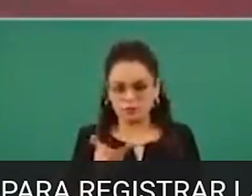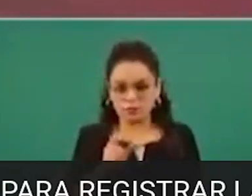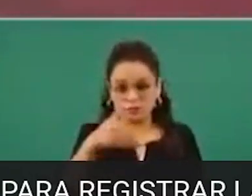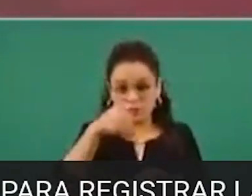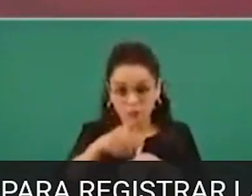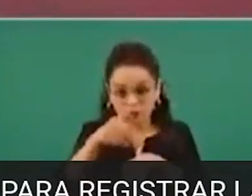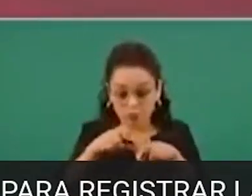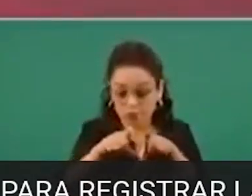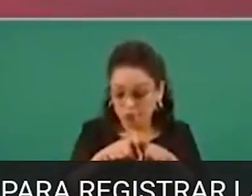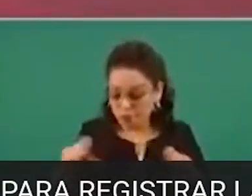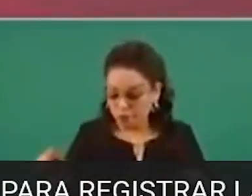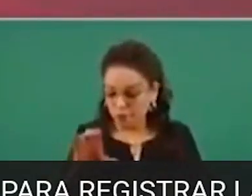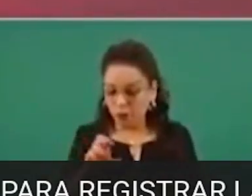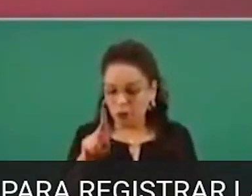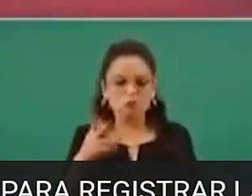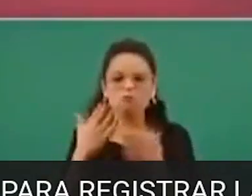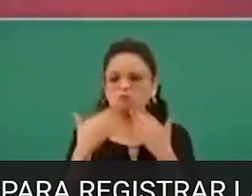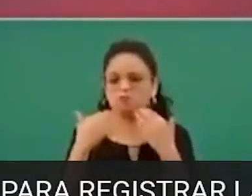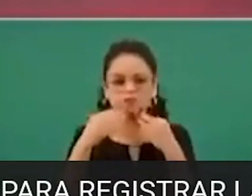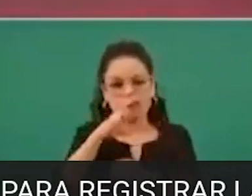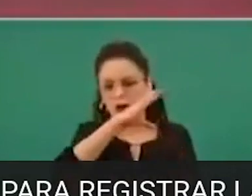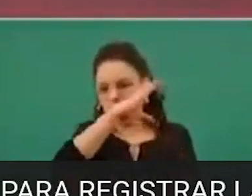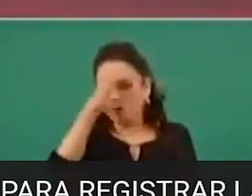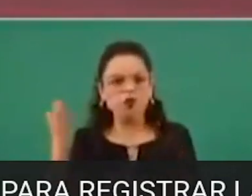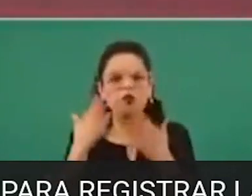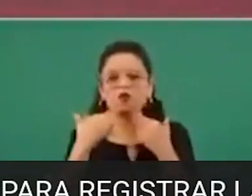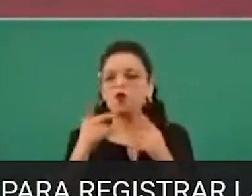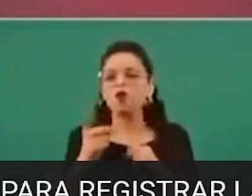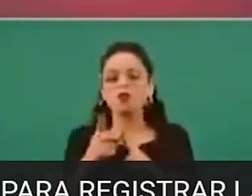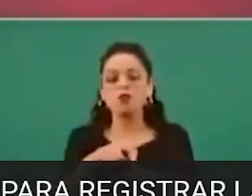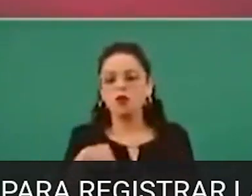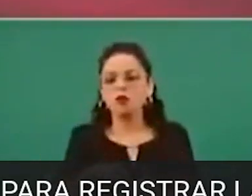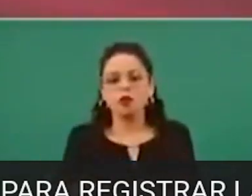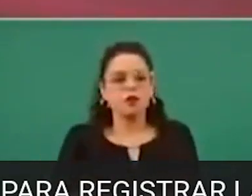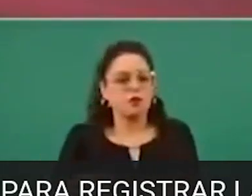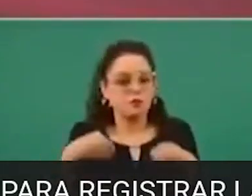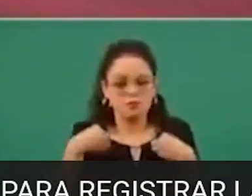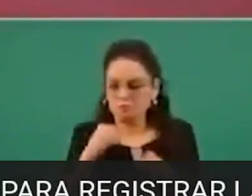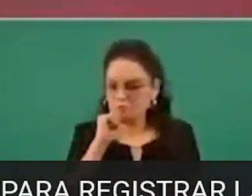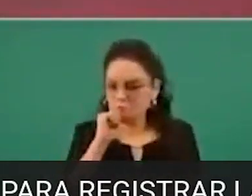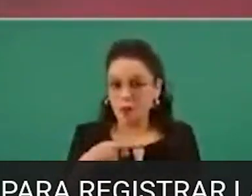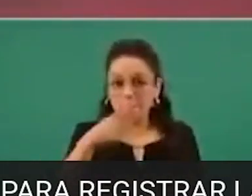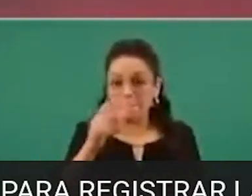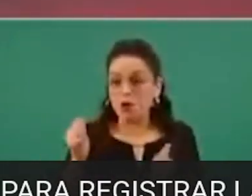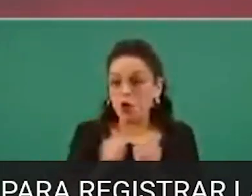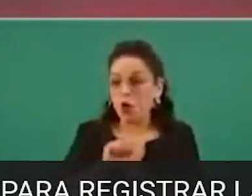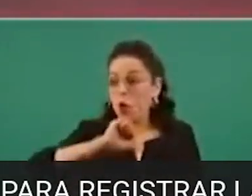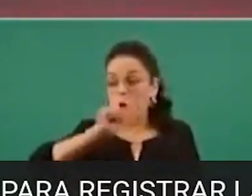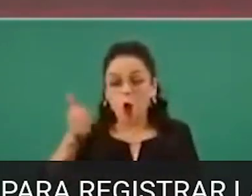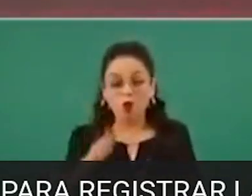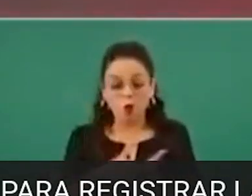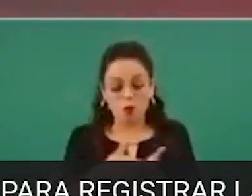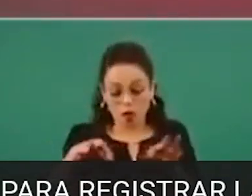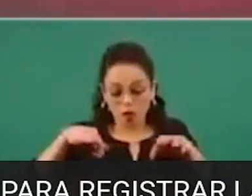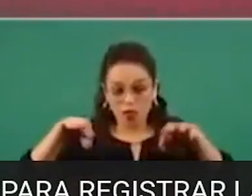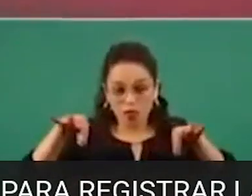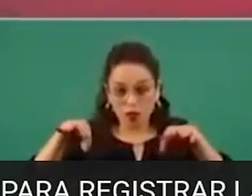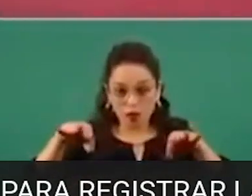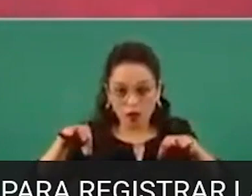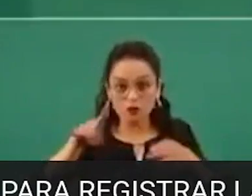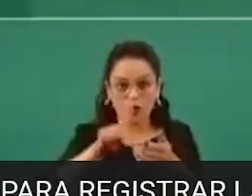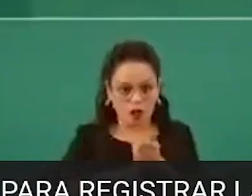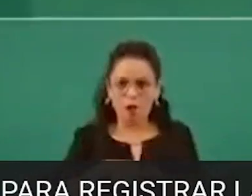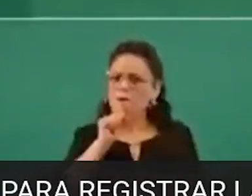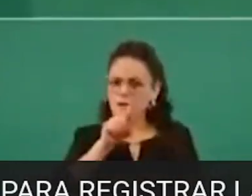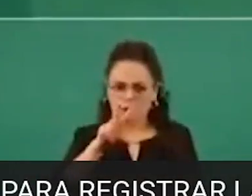que no tiene fotografía ni tiene domicilio, pero se puede, junto con otros documentos igualmente válidos en términos